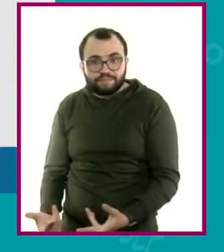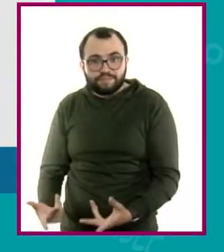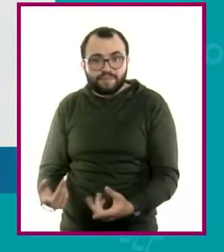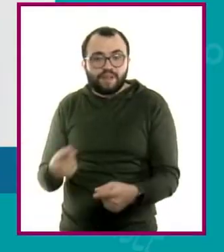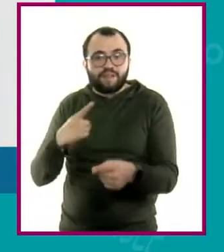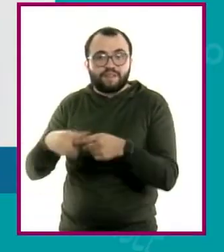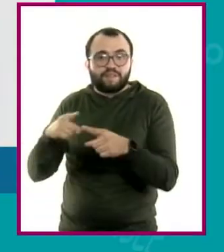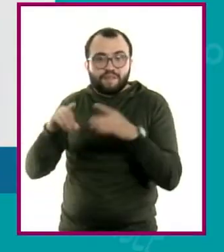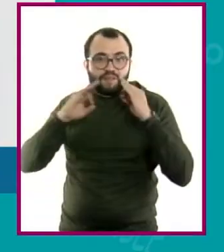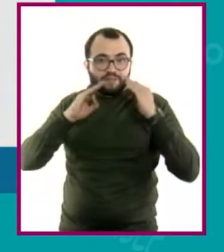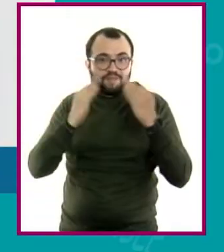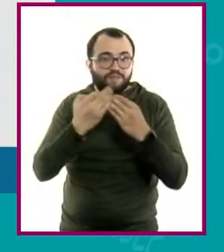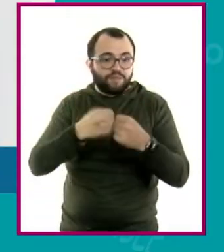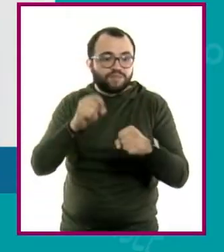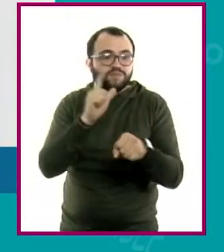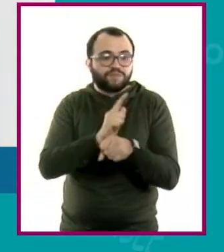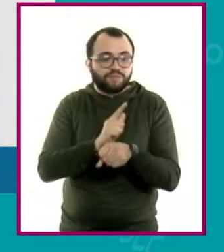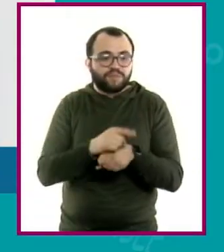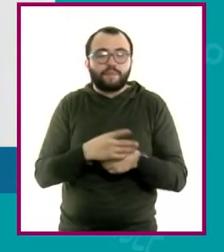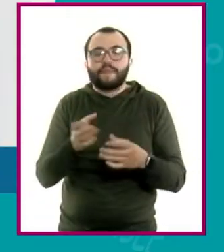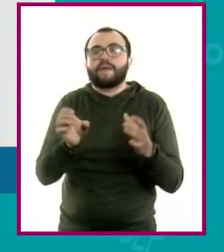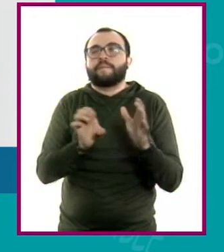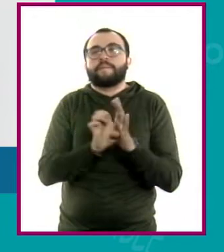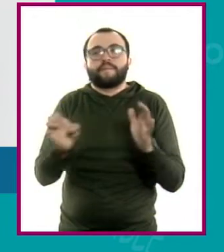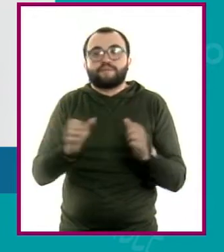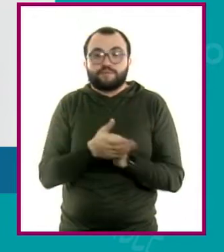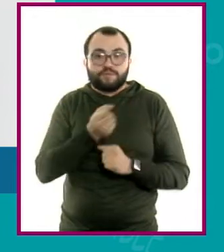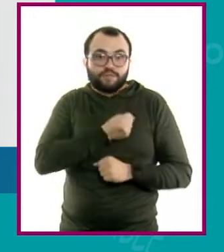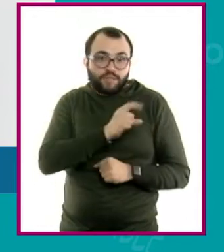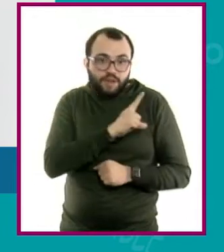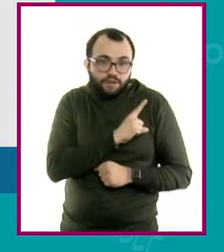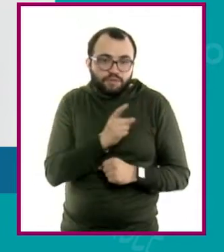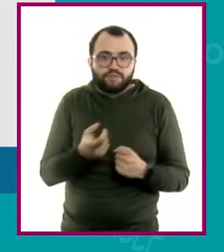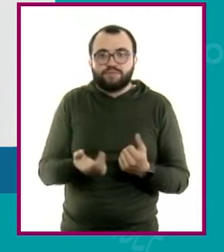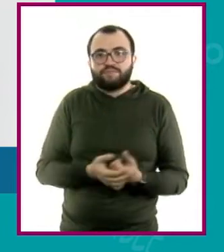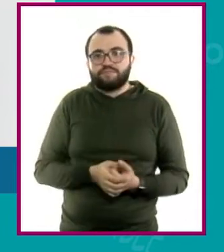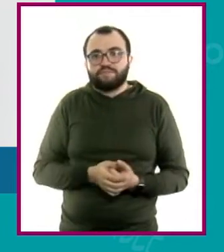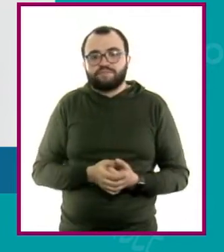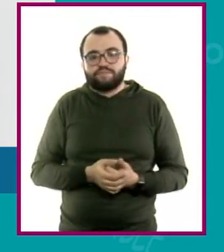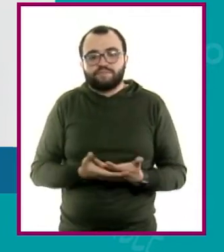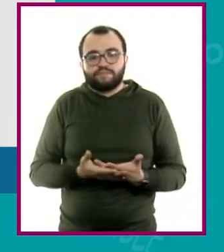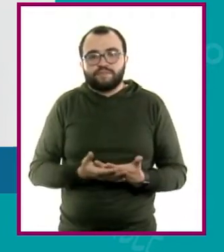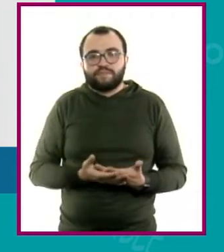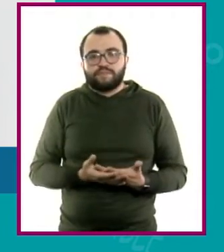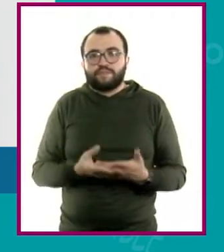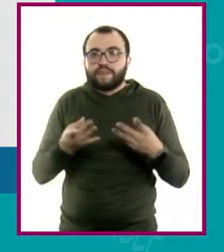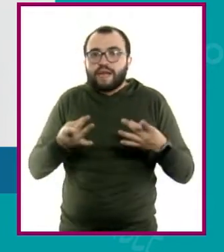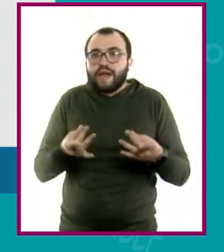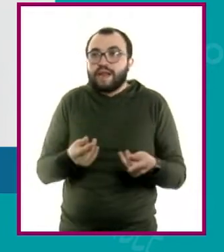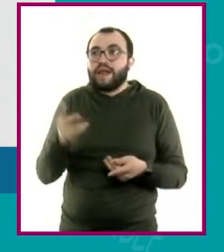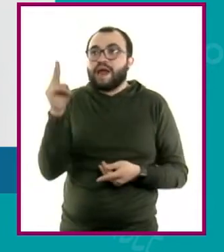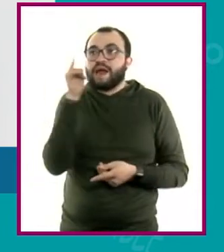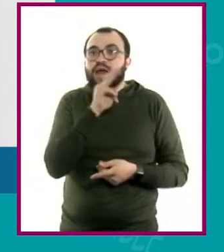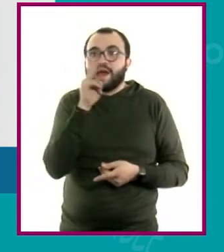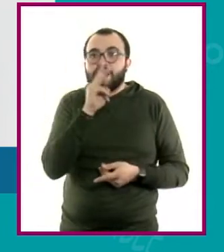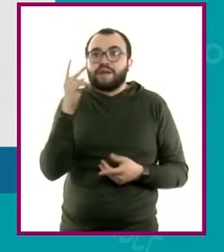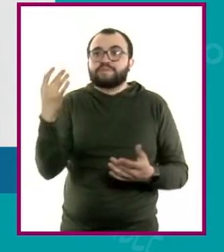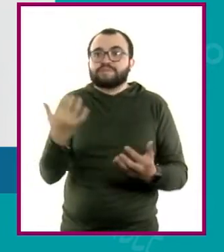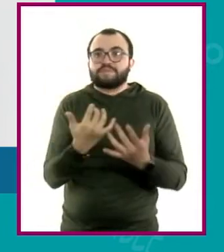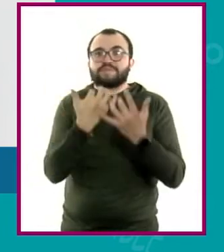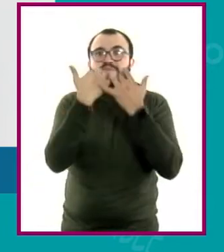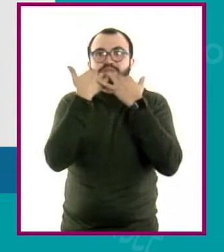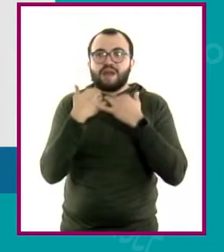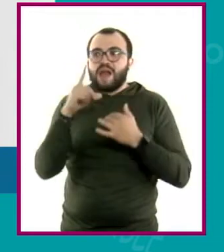en la sociedad, por ejemplo en la salud, en la calidad del aire, del agua, del